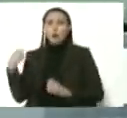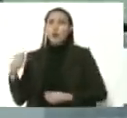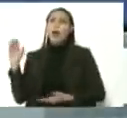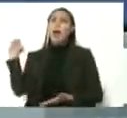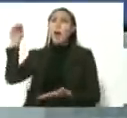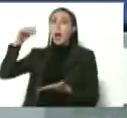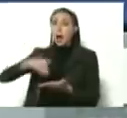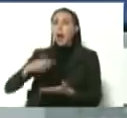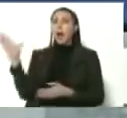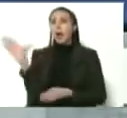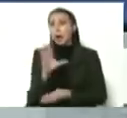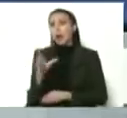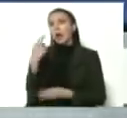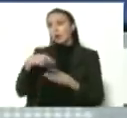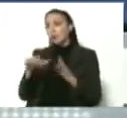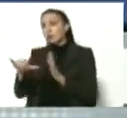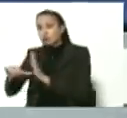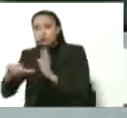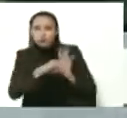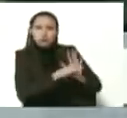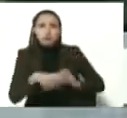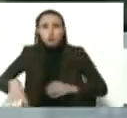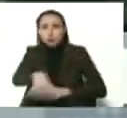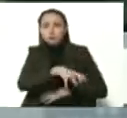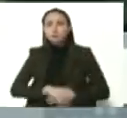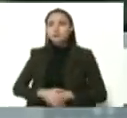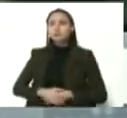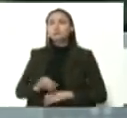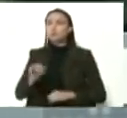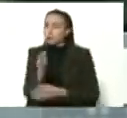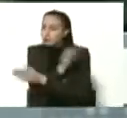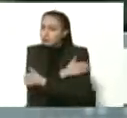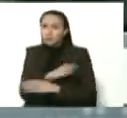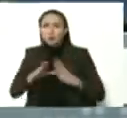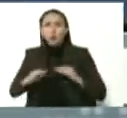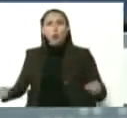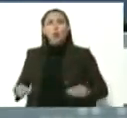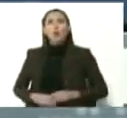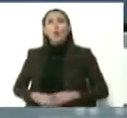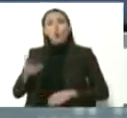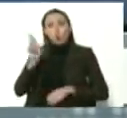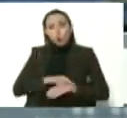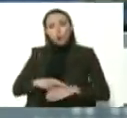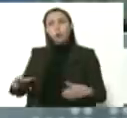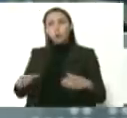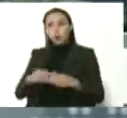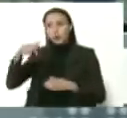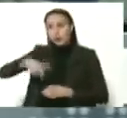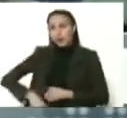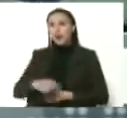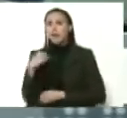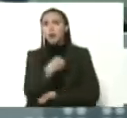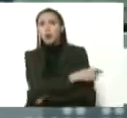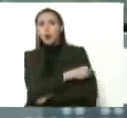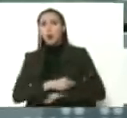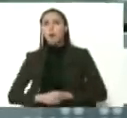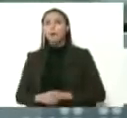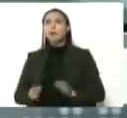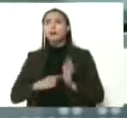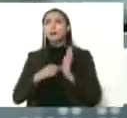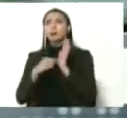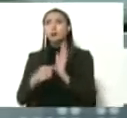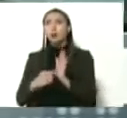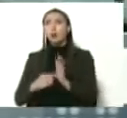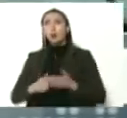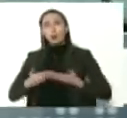a Caracas, a los estados vecinos. Yo quiero felicitar, presidente, a todo el equipo médico del Victorino Santaella, que ha, con su propio